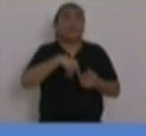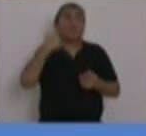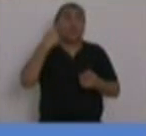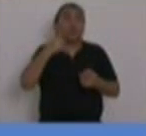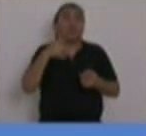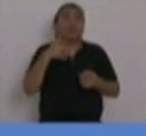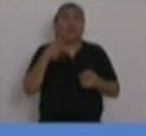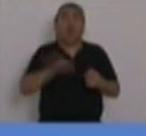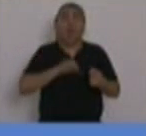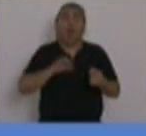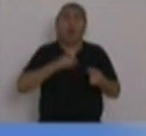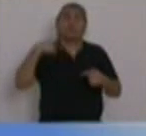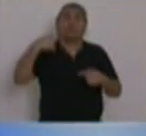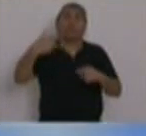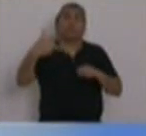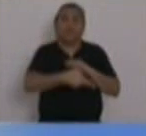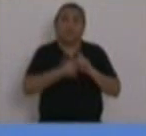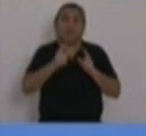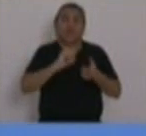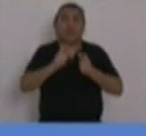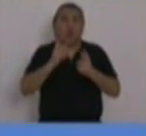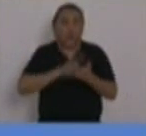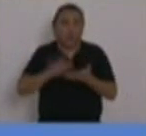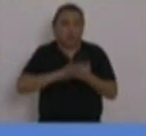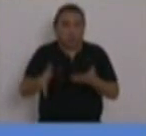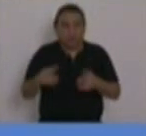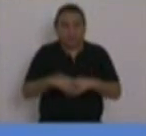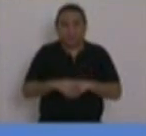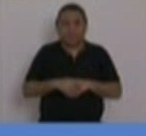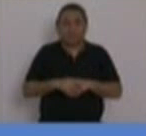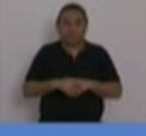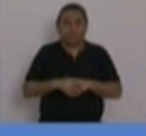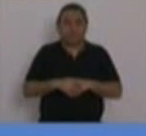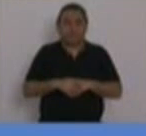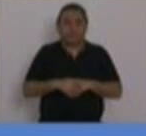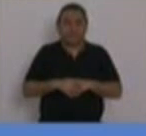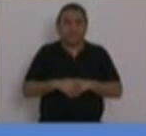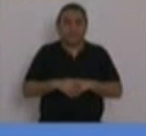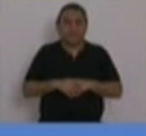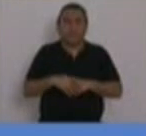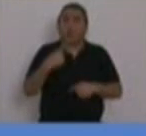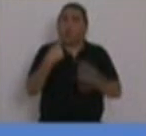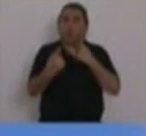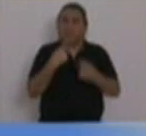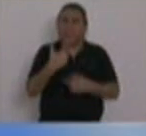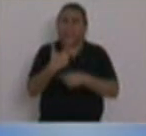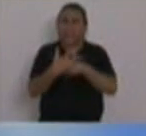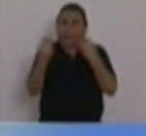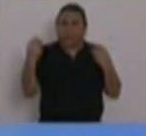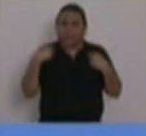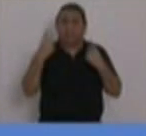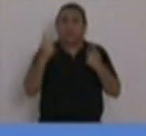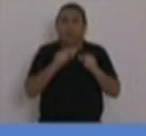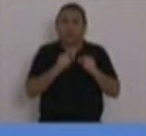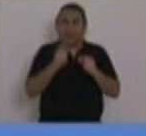porcentajes, yo no comparto la opinión del ministro. Los porcentajes de endeudamiento del país que tenía la Argentina cuando Cristina